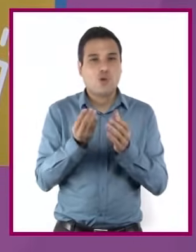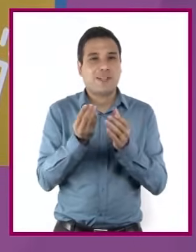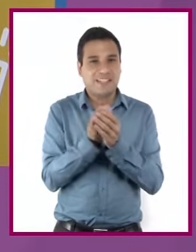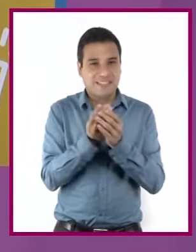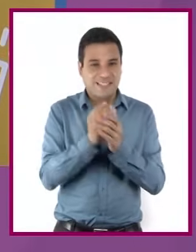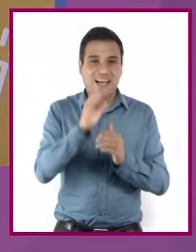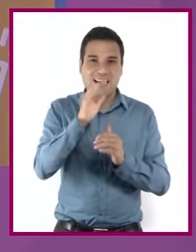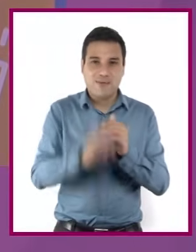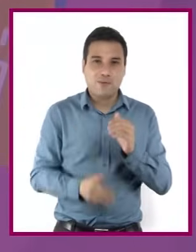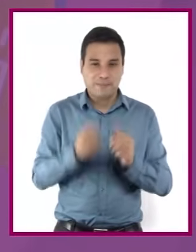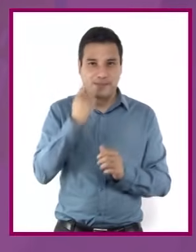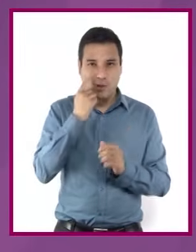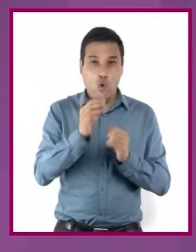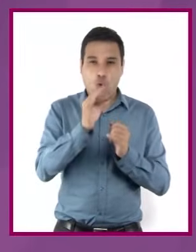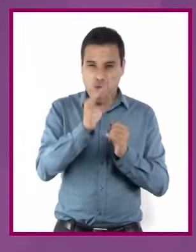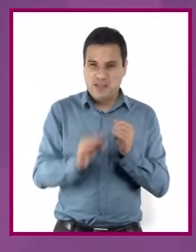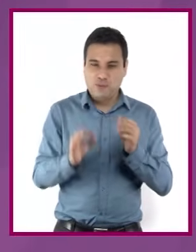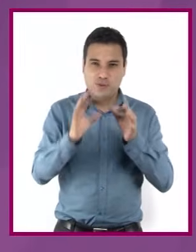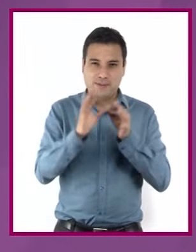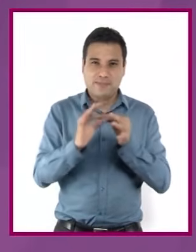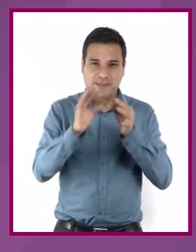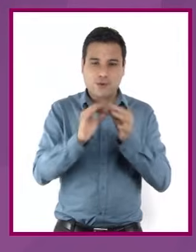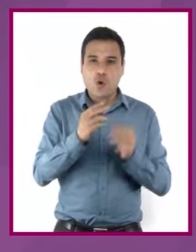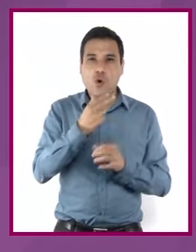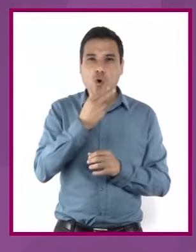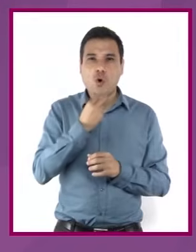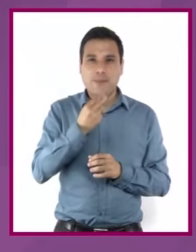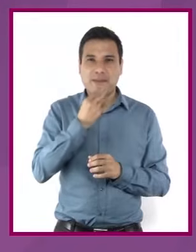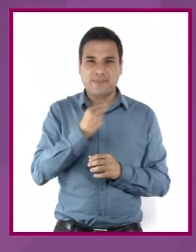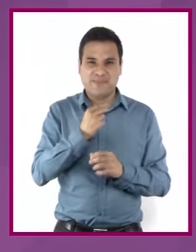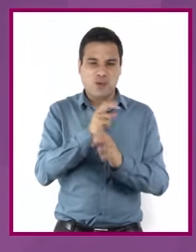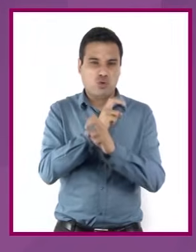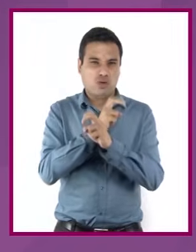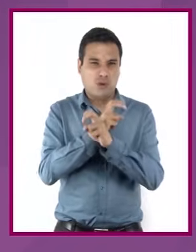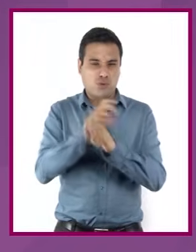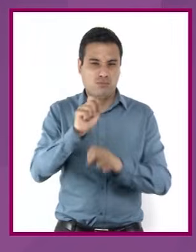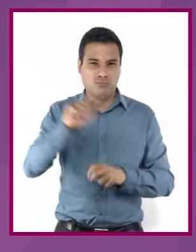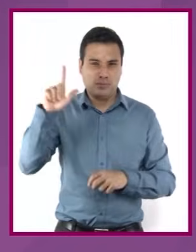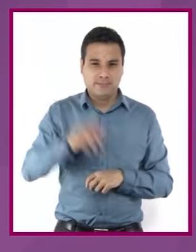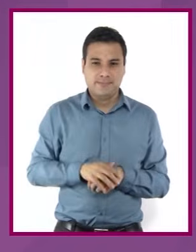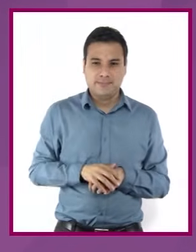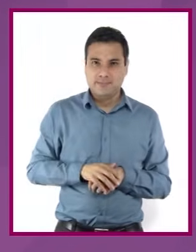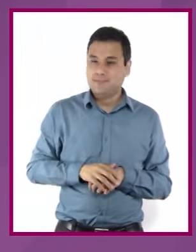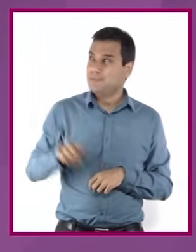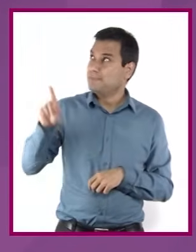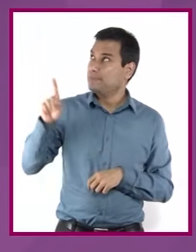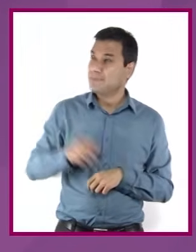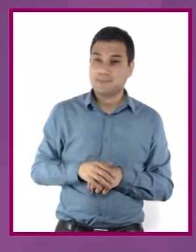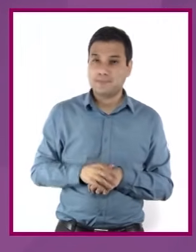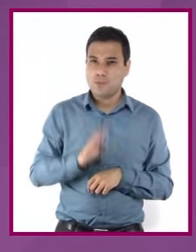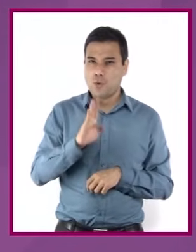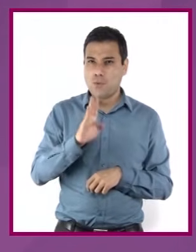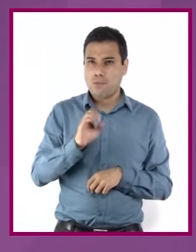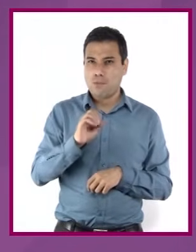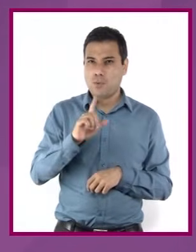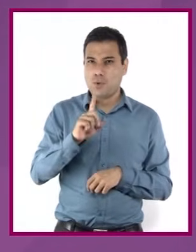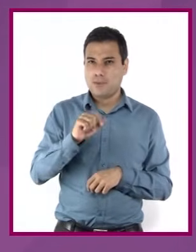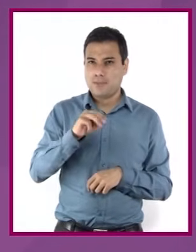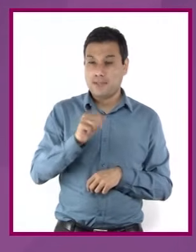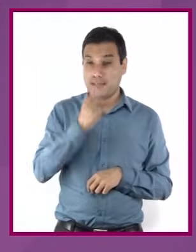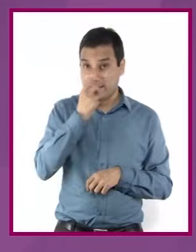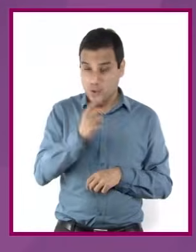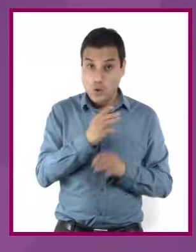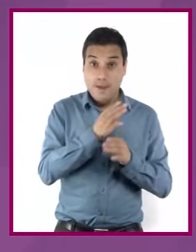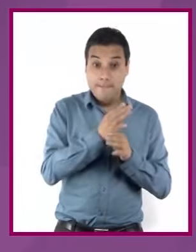Por eso, finalmente un científico austriaco de nombre Ludwig Boltzmann estableció la relación entre la temperatura de la materia